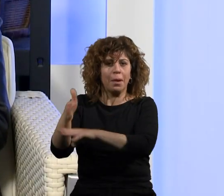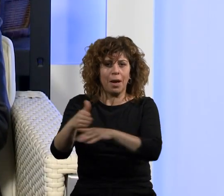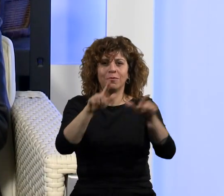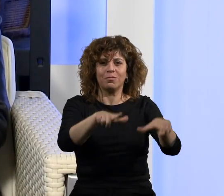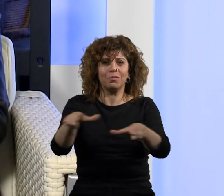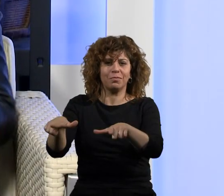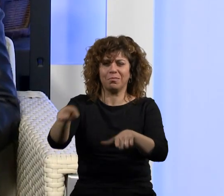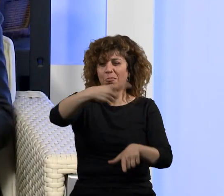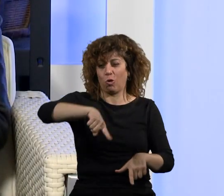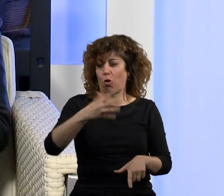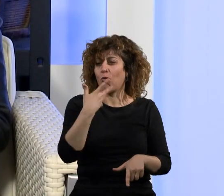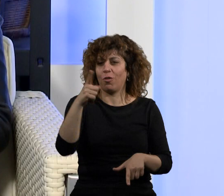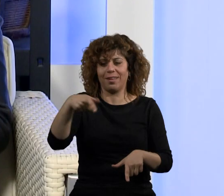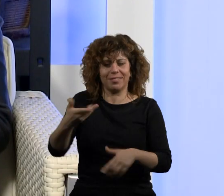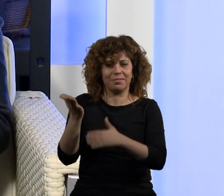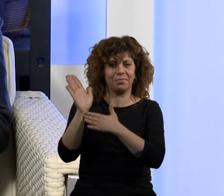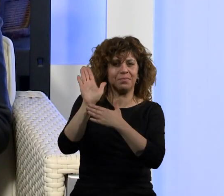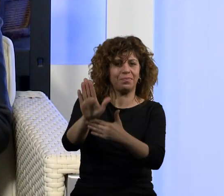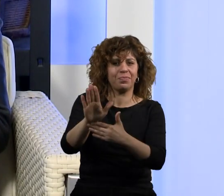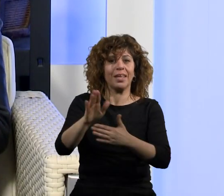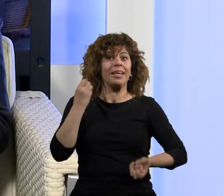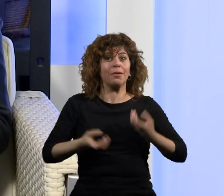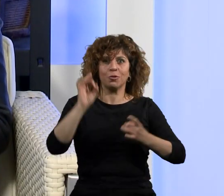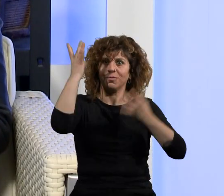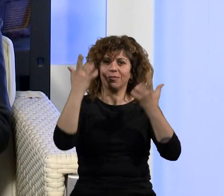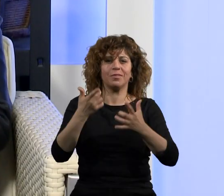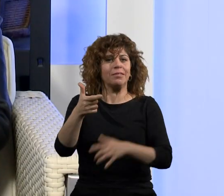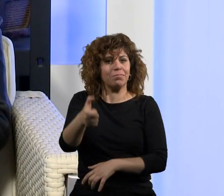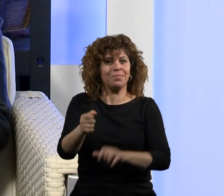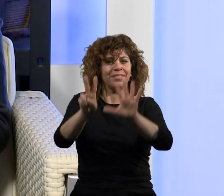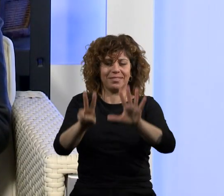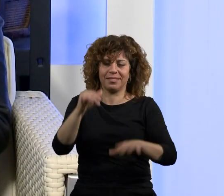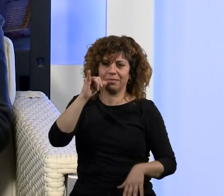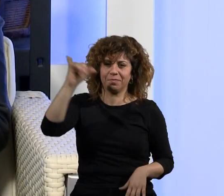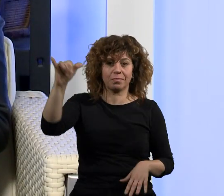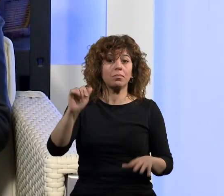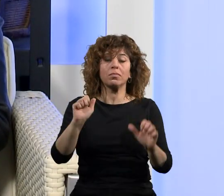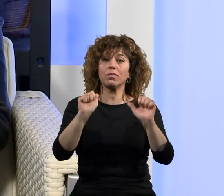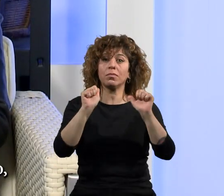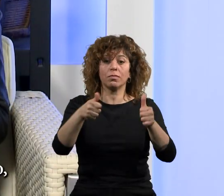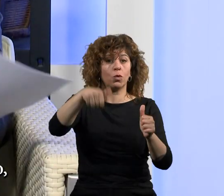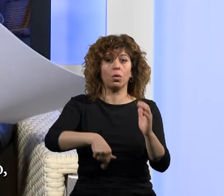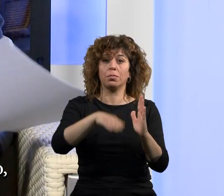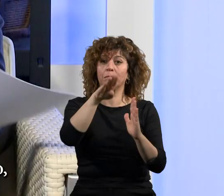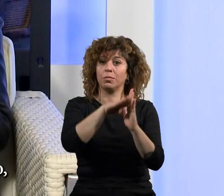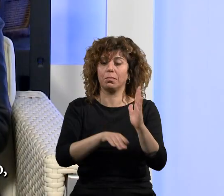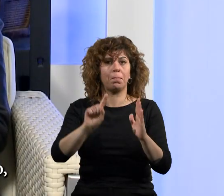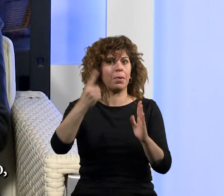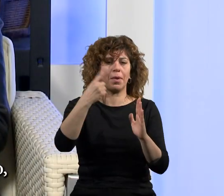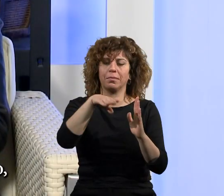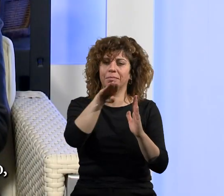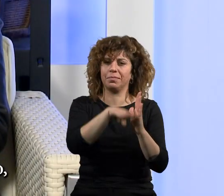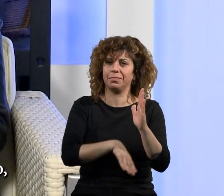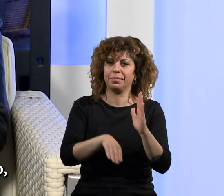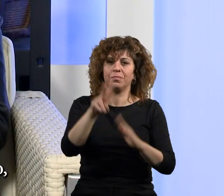que todos ustedes conocen y que se las traemos aquí a Impulso Creativo en la 7 de La Rioja. Bueno, vamos a empezar este programa, este primer programa